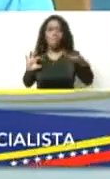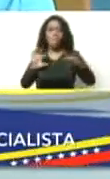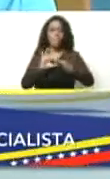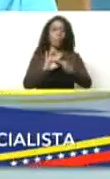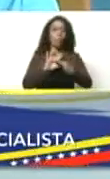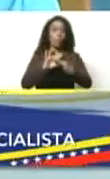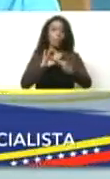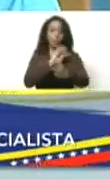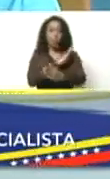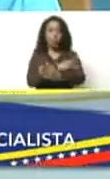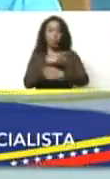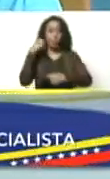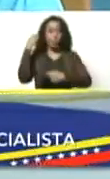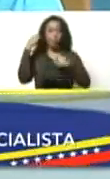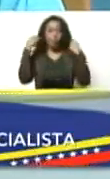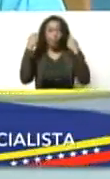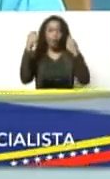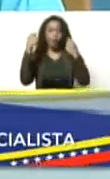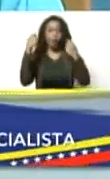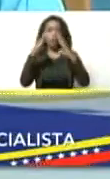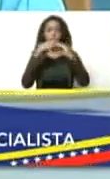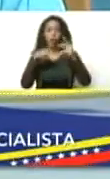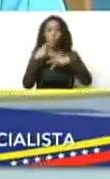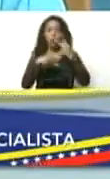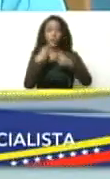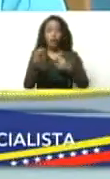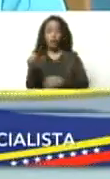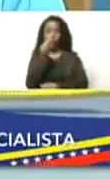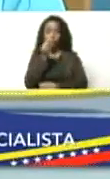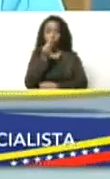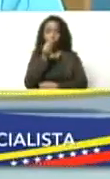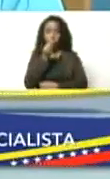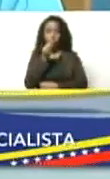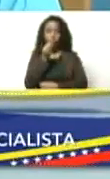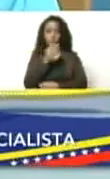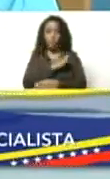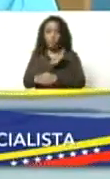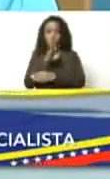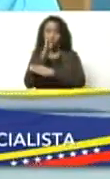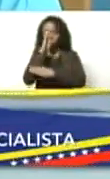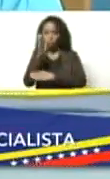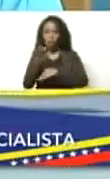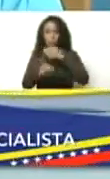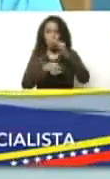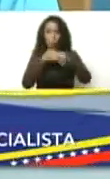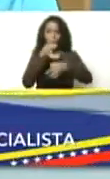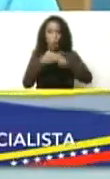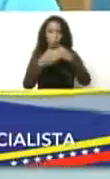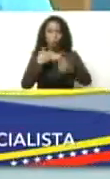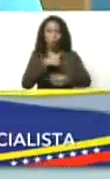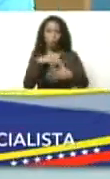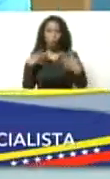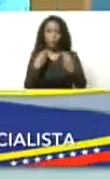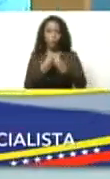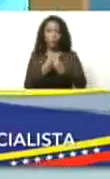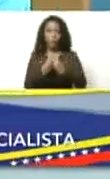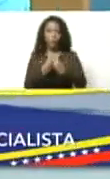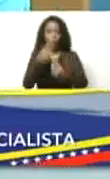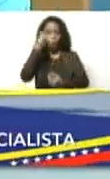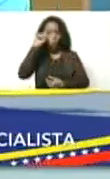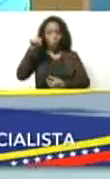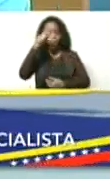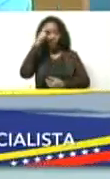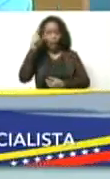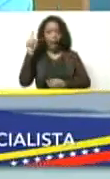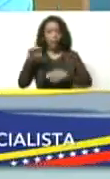con el Poder Popular. Es decir, todas las políticas alimentarias van allá, como lo explicaba nuestro compañero Jorge Arriaza, al